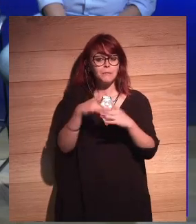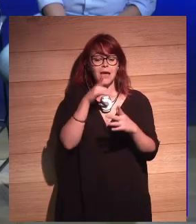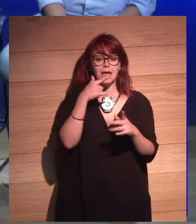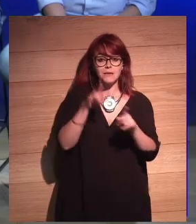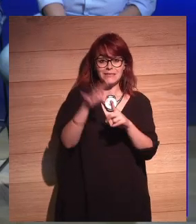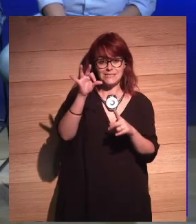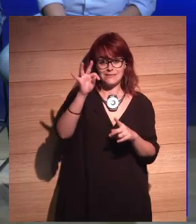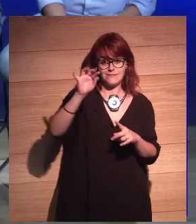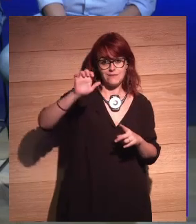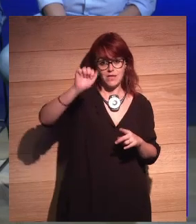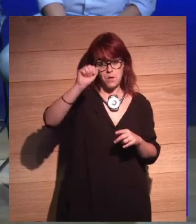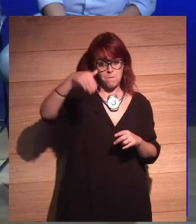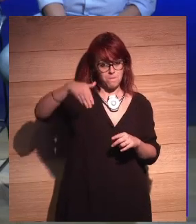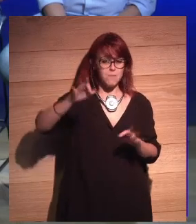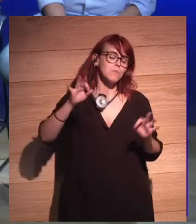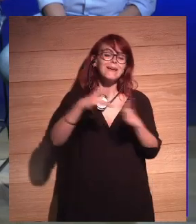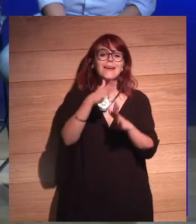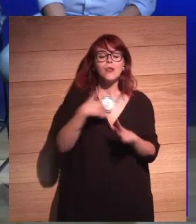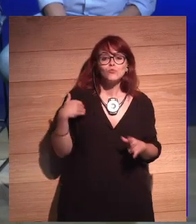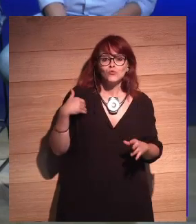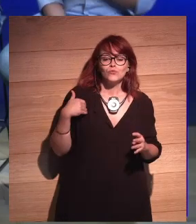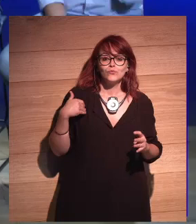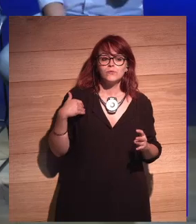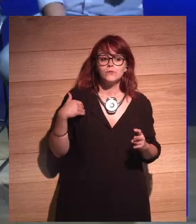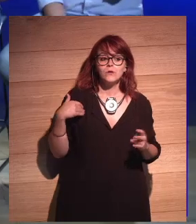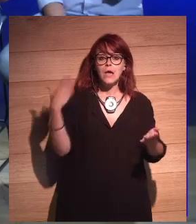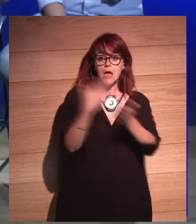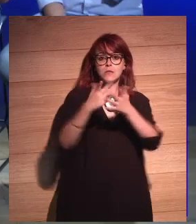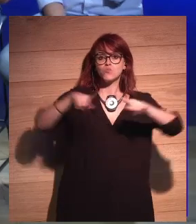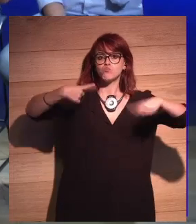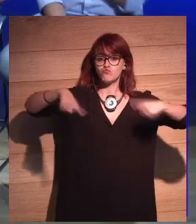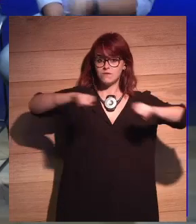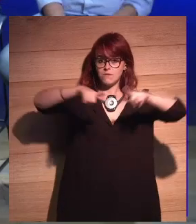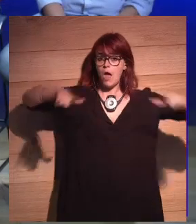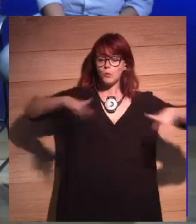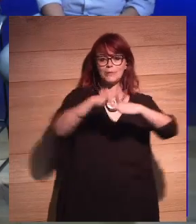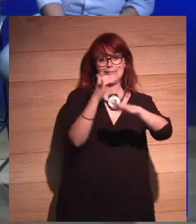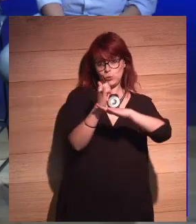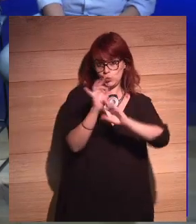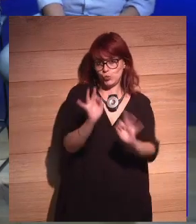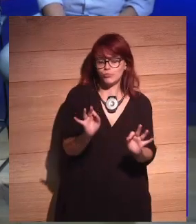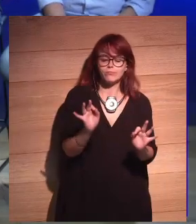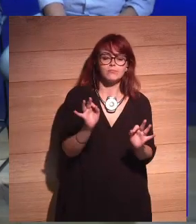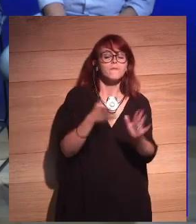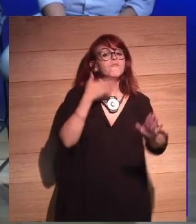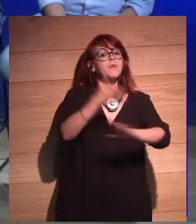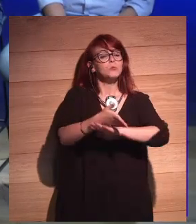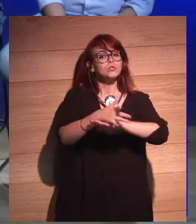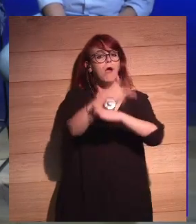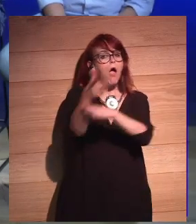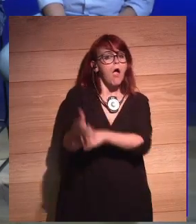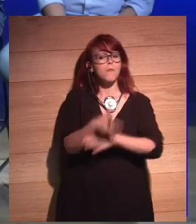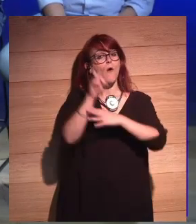STEAM ver cómo reaccionan en la clase de música, ¿vale? Es un instituto. Vamos un día y grabamos con